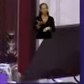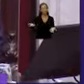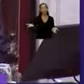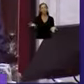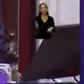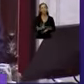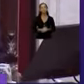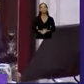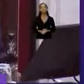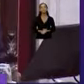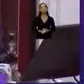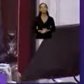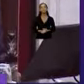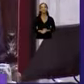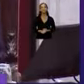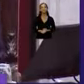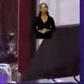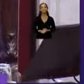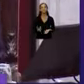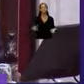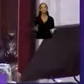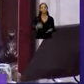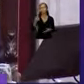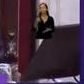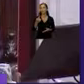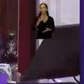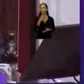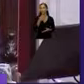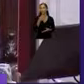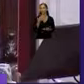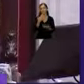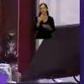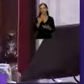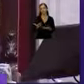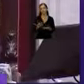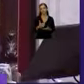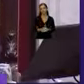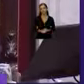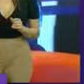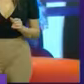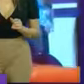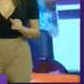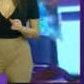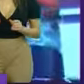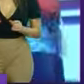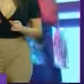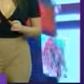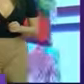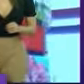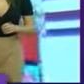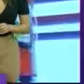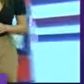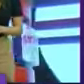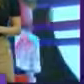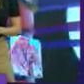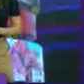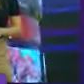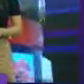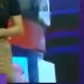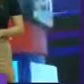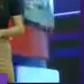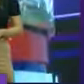no se comporten como un partido agrario de oposición. ¿Está? Perfecto, Eduardo, muchísimas gracias, ha sido muy claro.